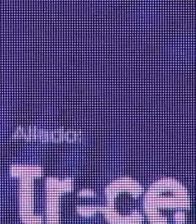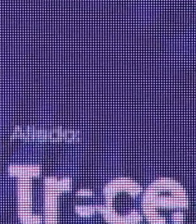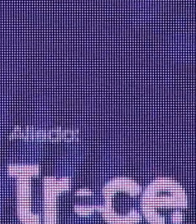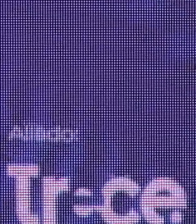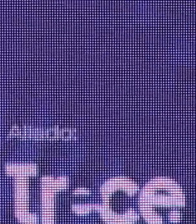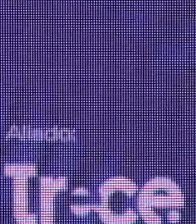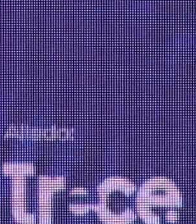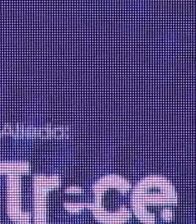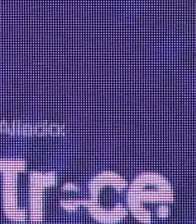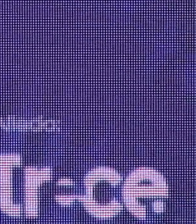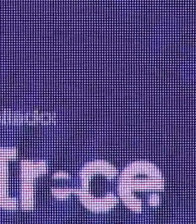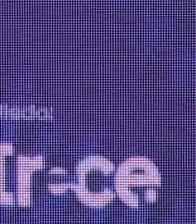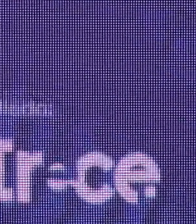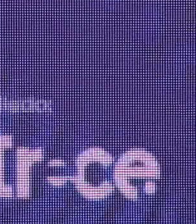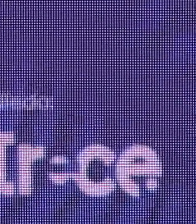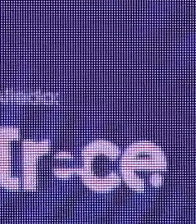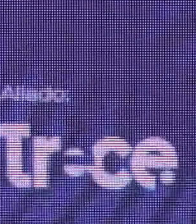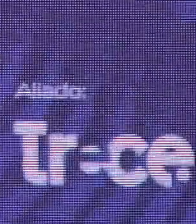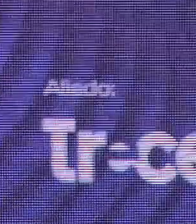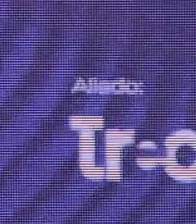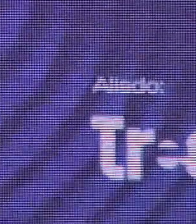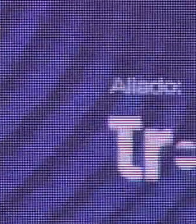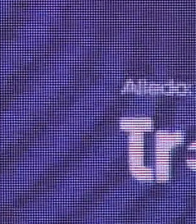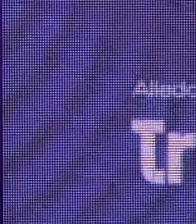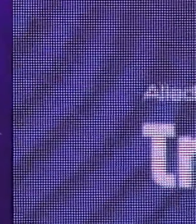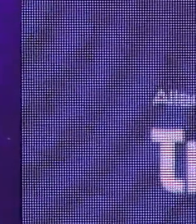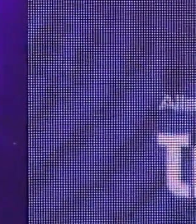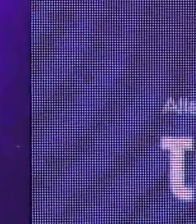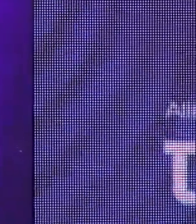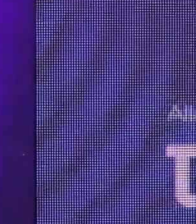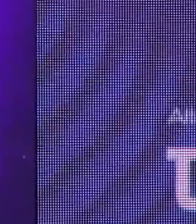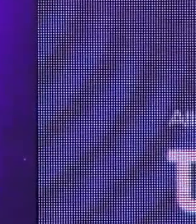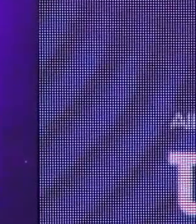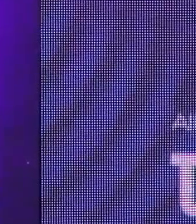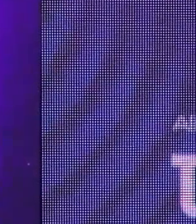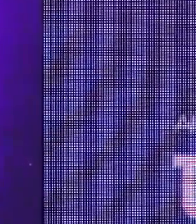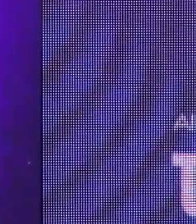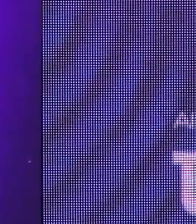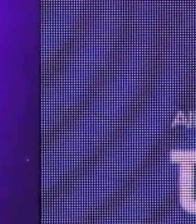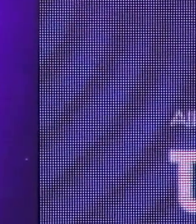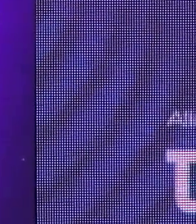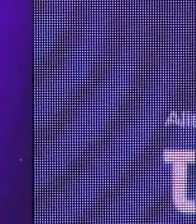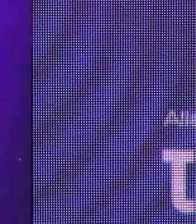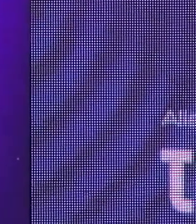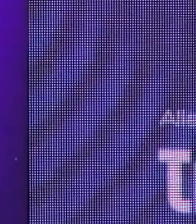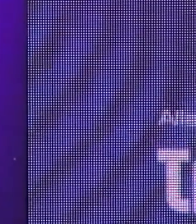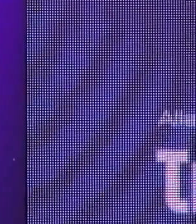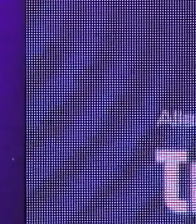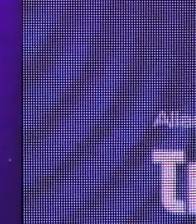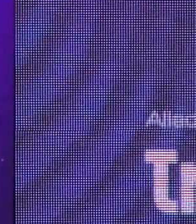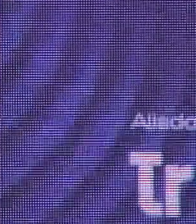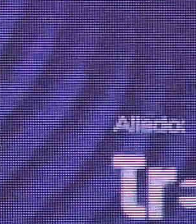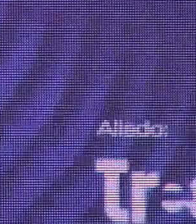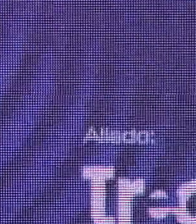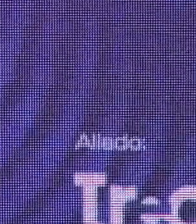hecho, pues Gemini 2.5, que es la versión actual que tenemos, es un producto de varias innovaciones que ha habido detrás de esto.